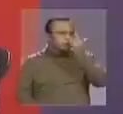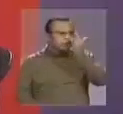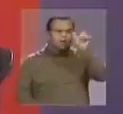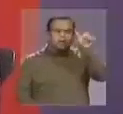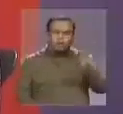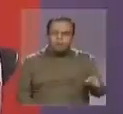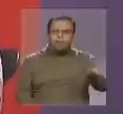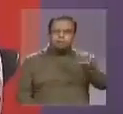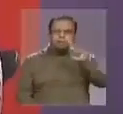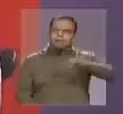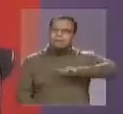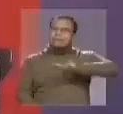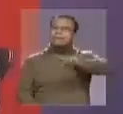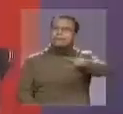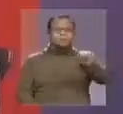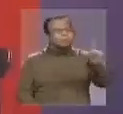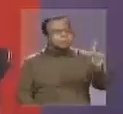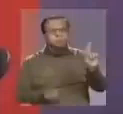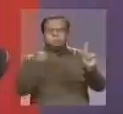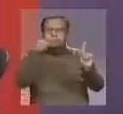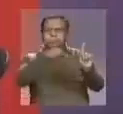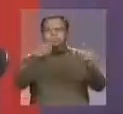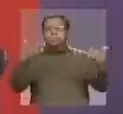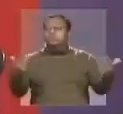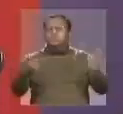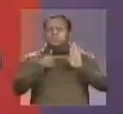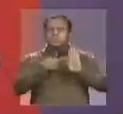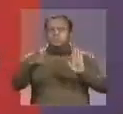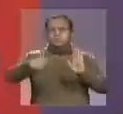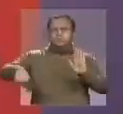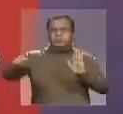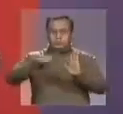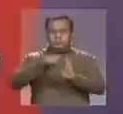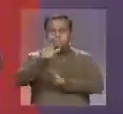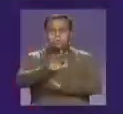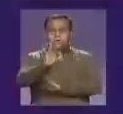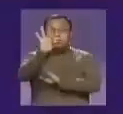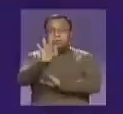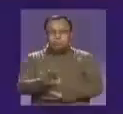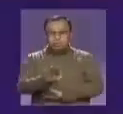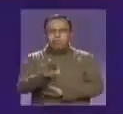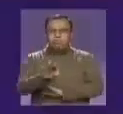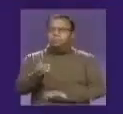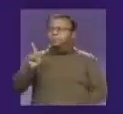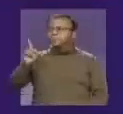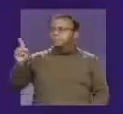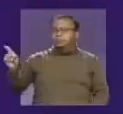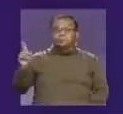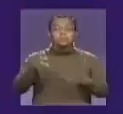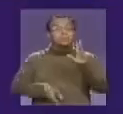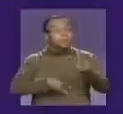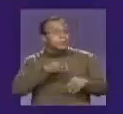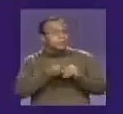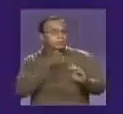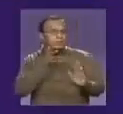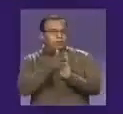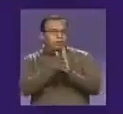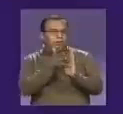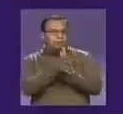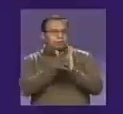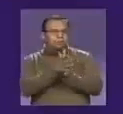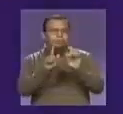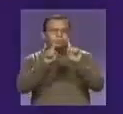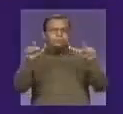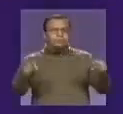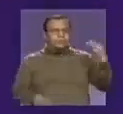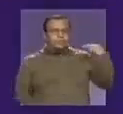un papel de liderazgo que, digamos, esto se ve en esta cifra. Digamos, también es importante resaltar que a lo